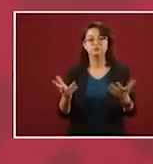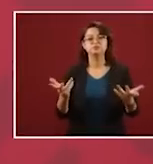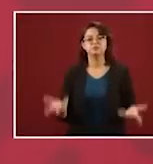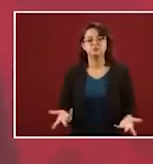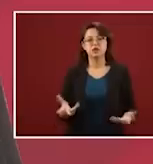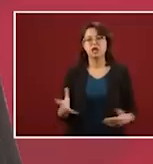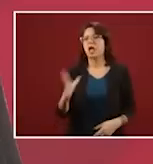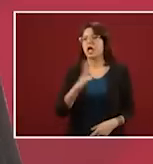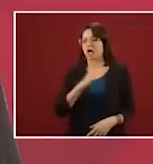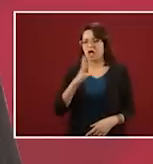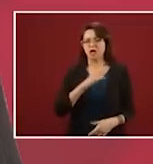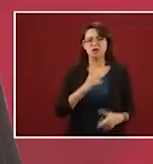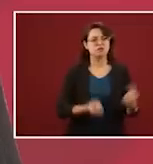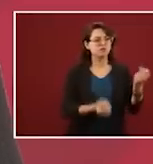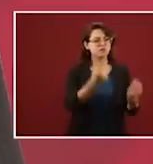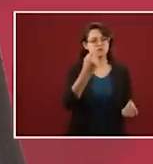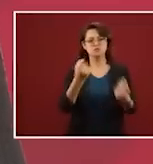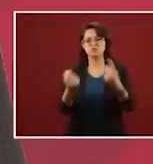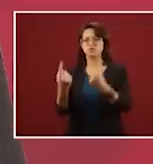resistencias